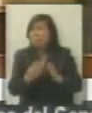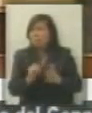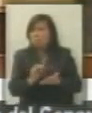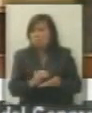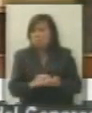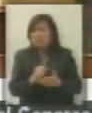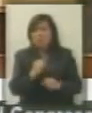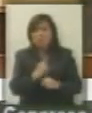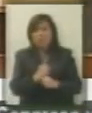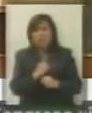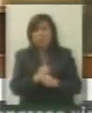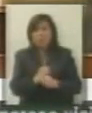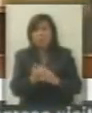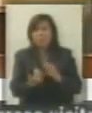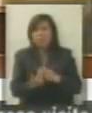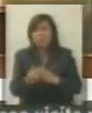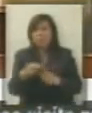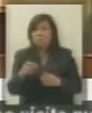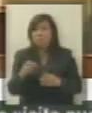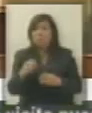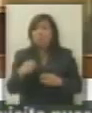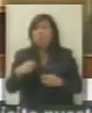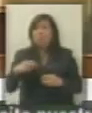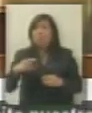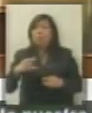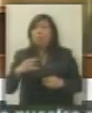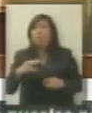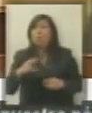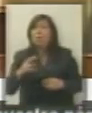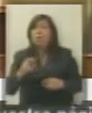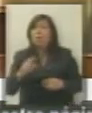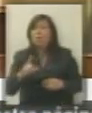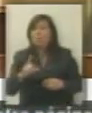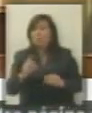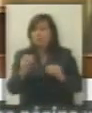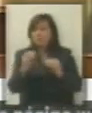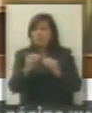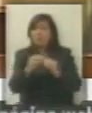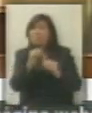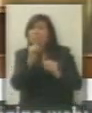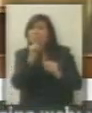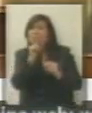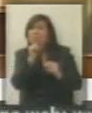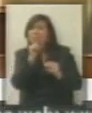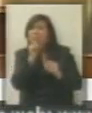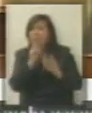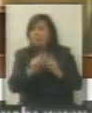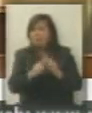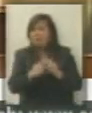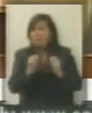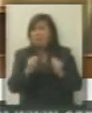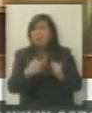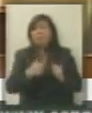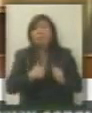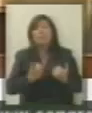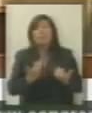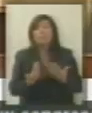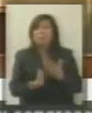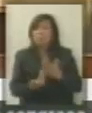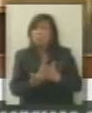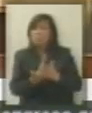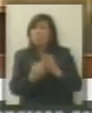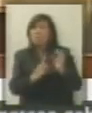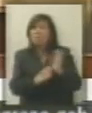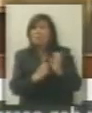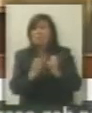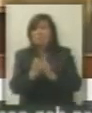plazas con la construcción del nuevo penal de Huaral, que será operado por un concesionario privado, iniciándose así en el país una nueva